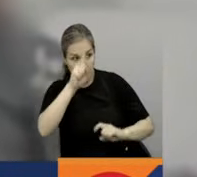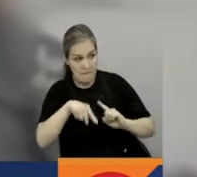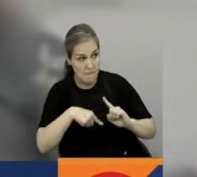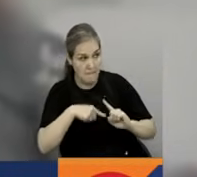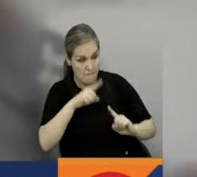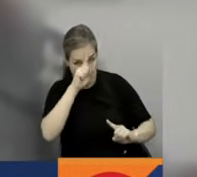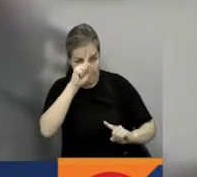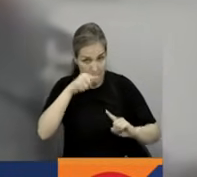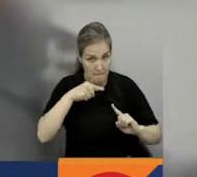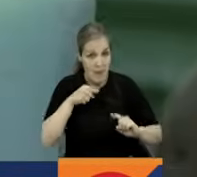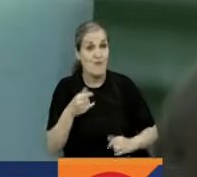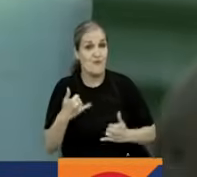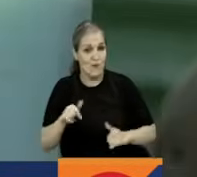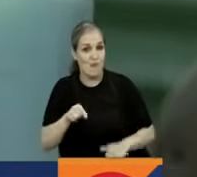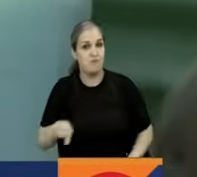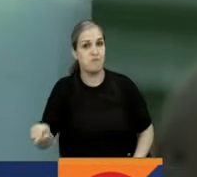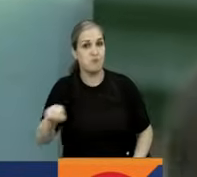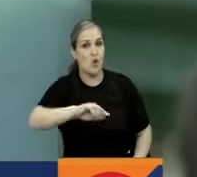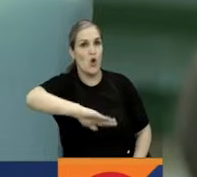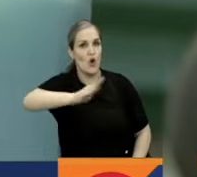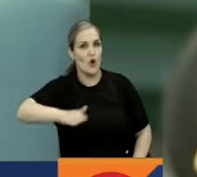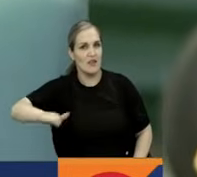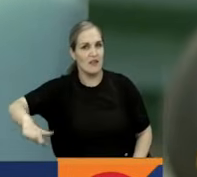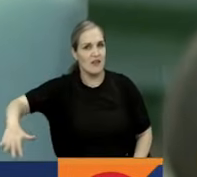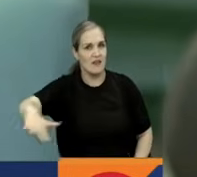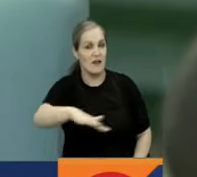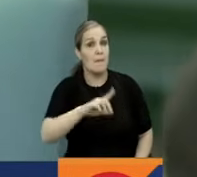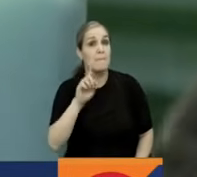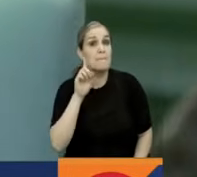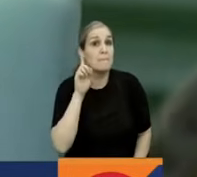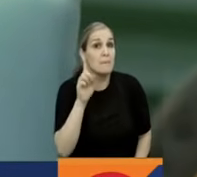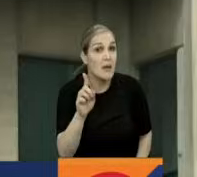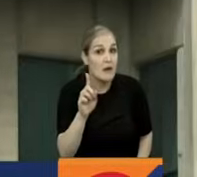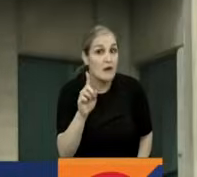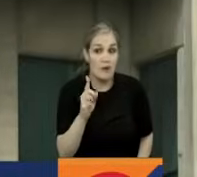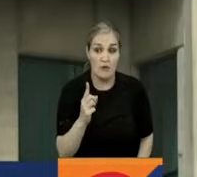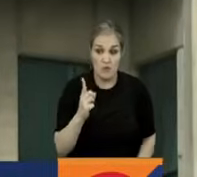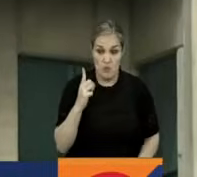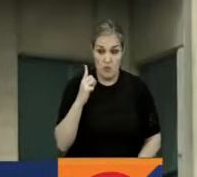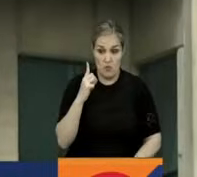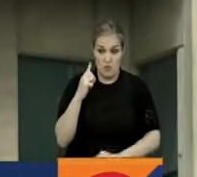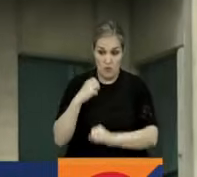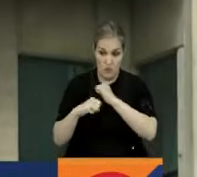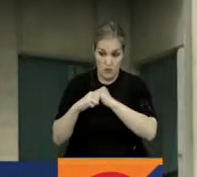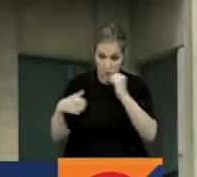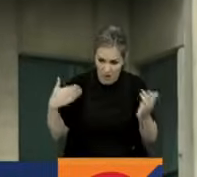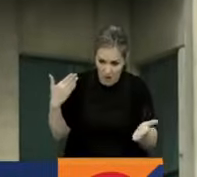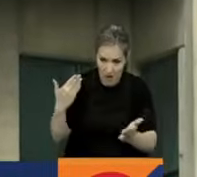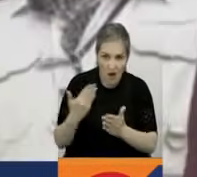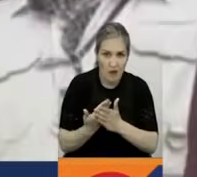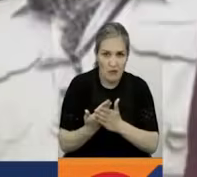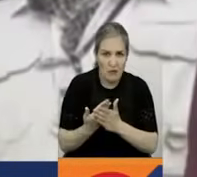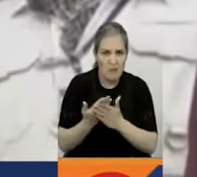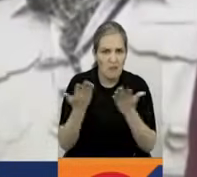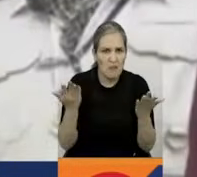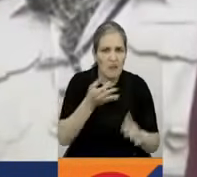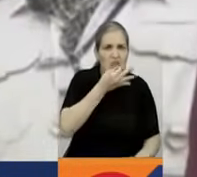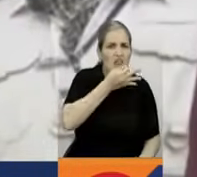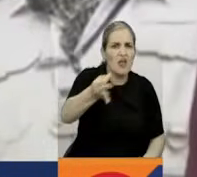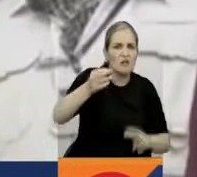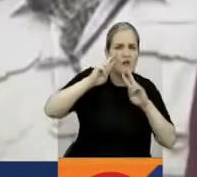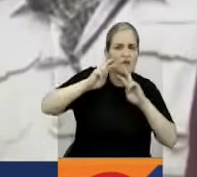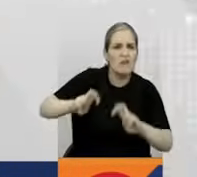haya desaparecido. Pero más allá, después de un año, ¿qué pasó con las investigaciones de esta